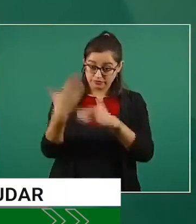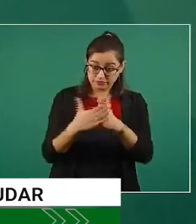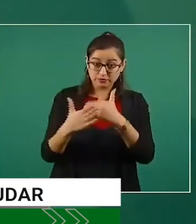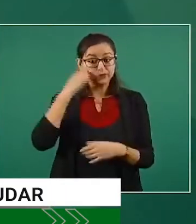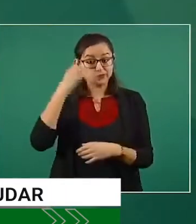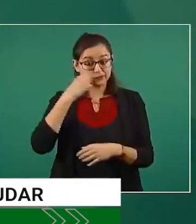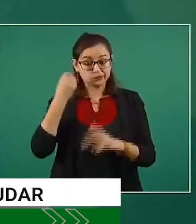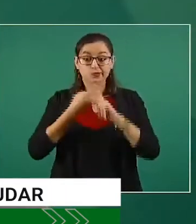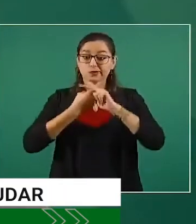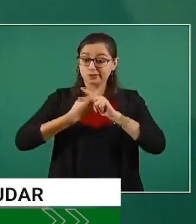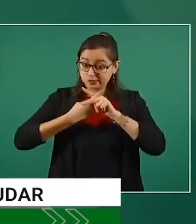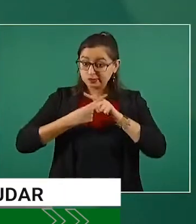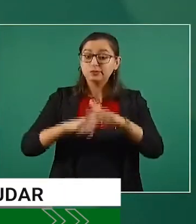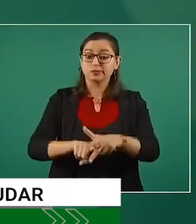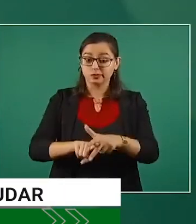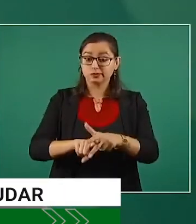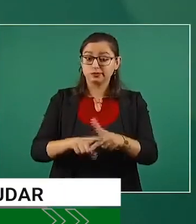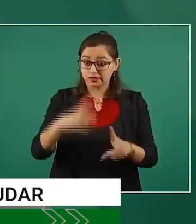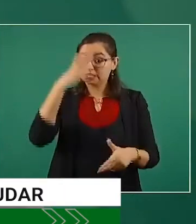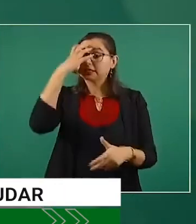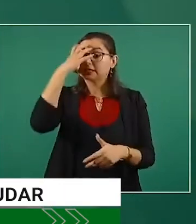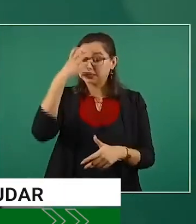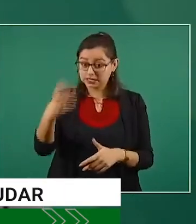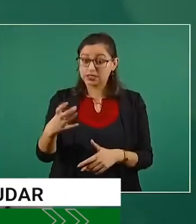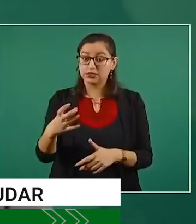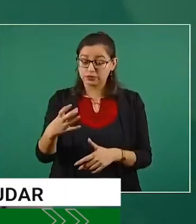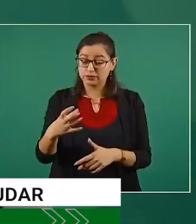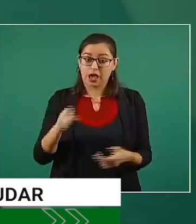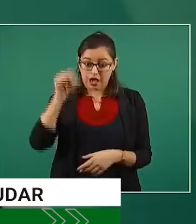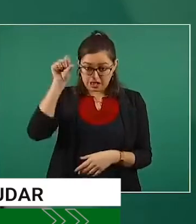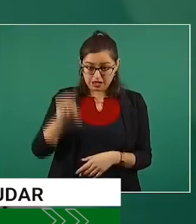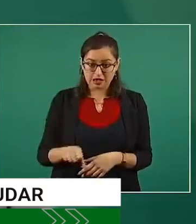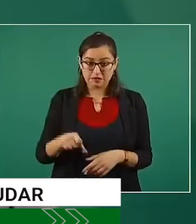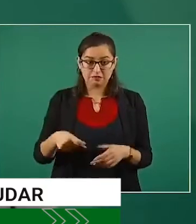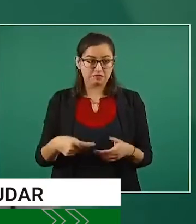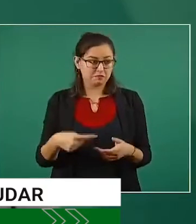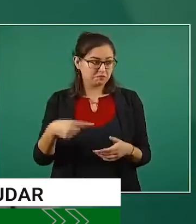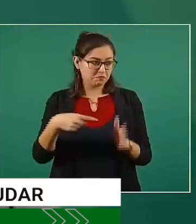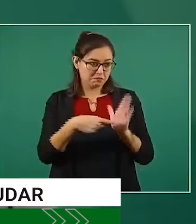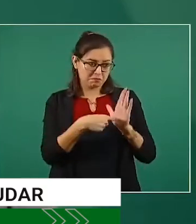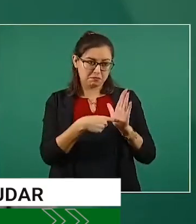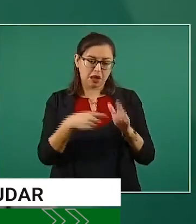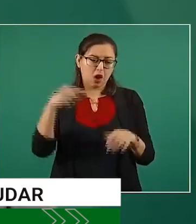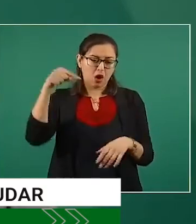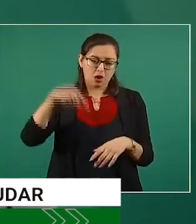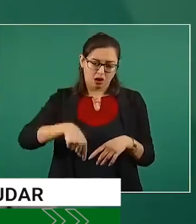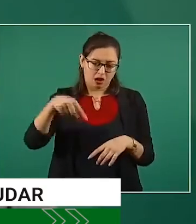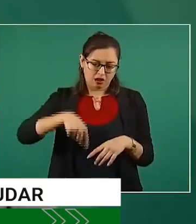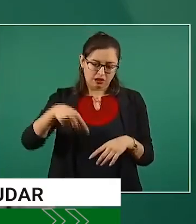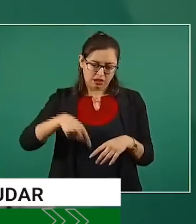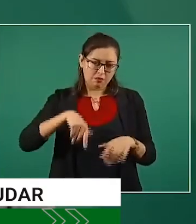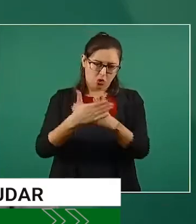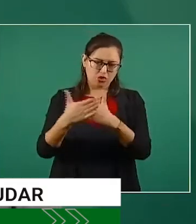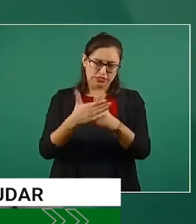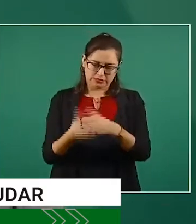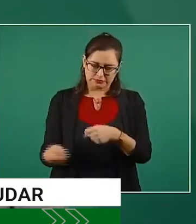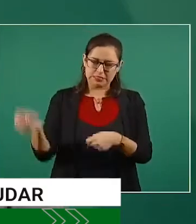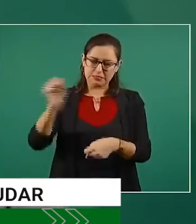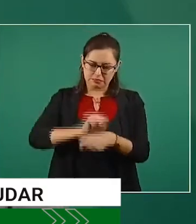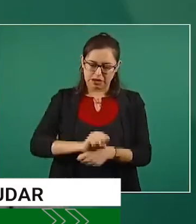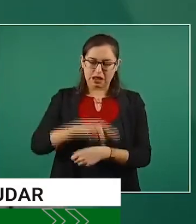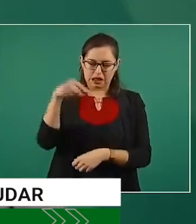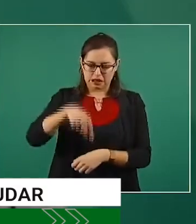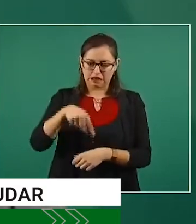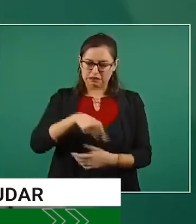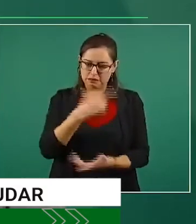va a dar y vamos a presentar aquí, yo pienso que para la semana próxima, ya